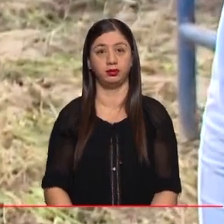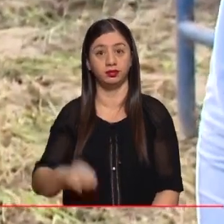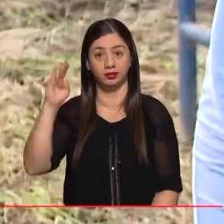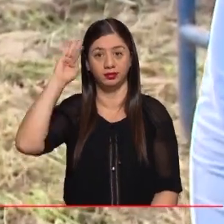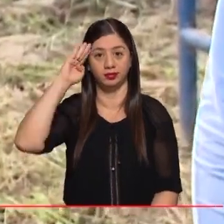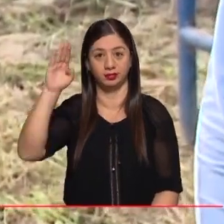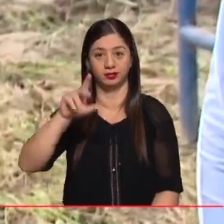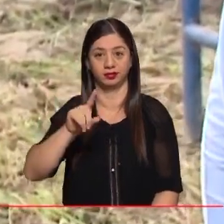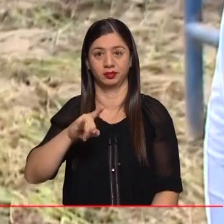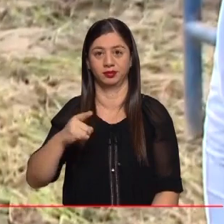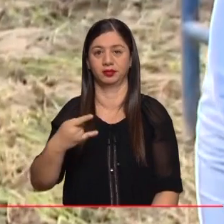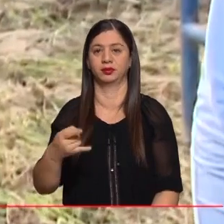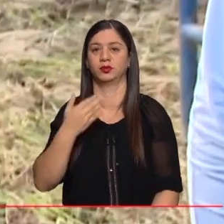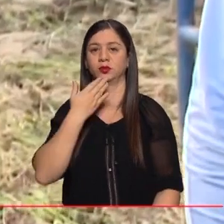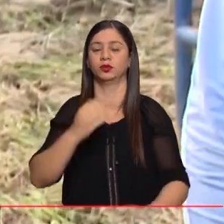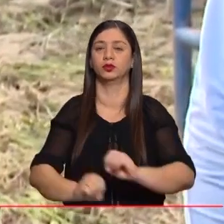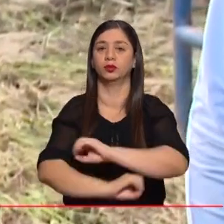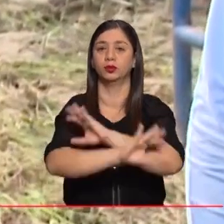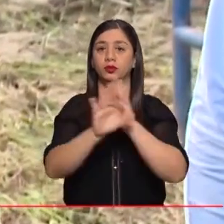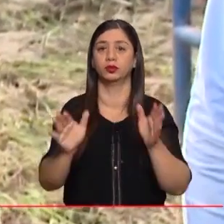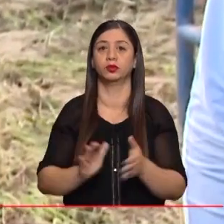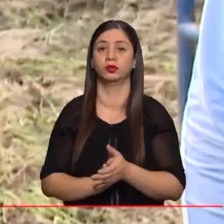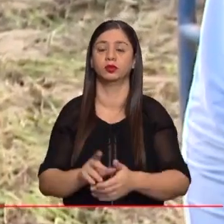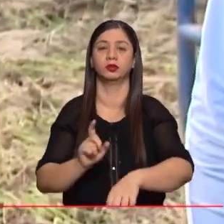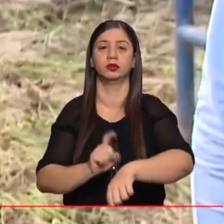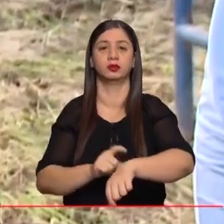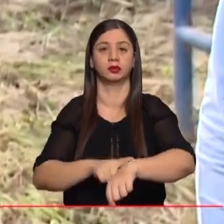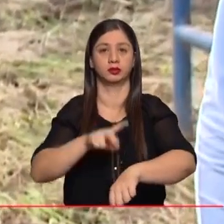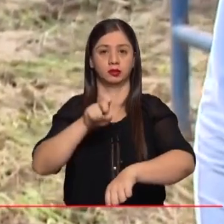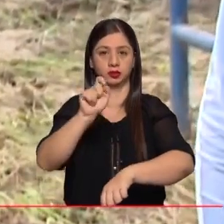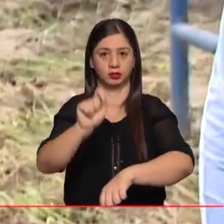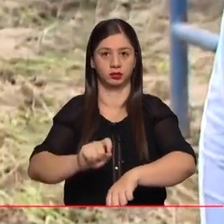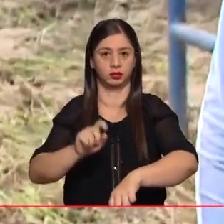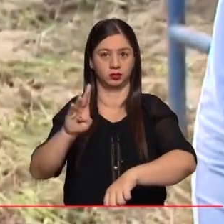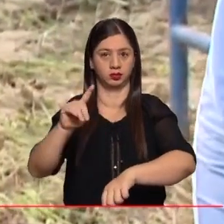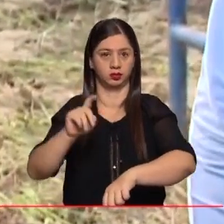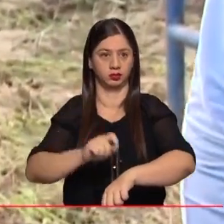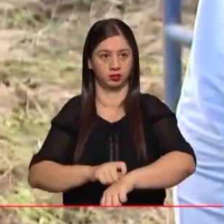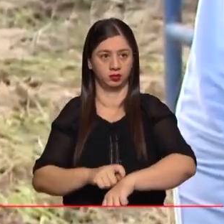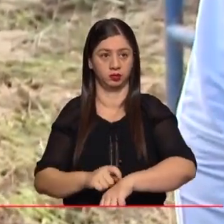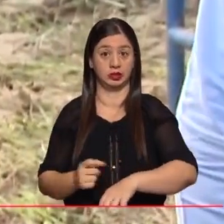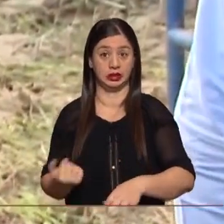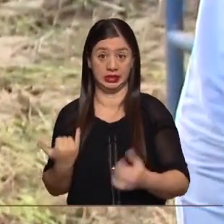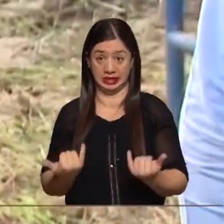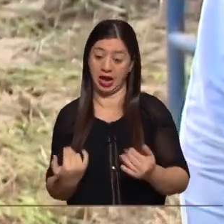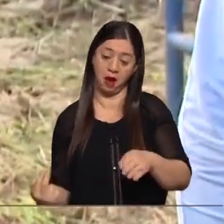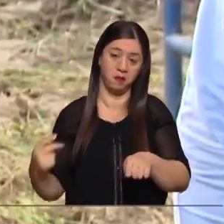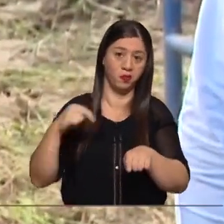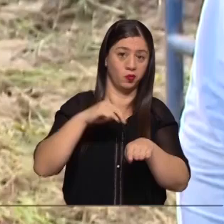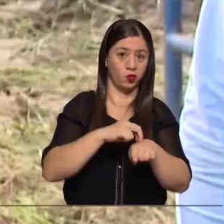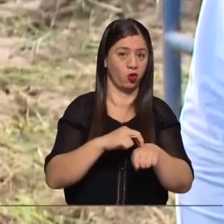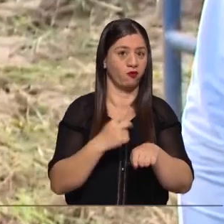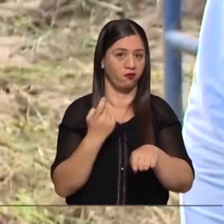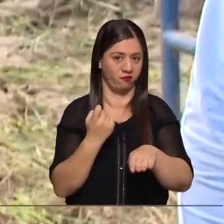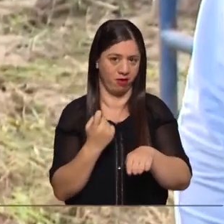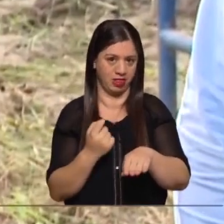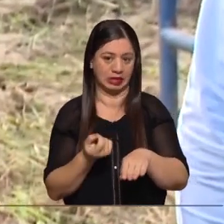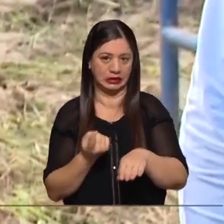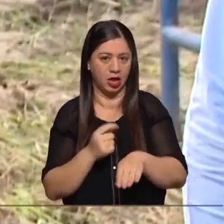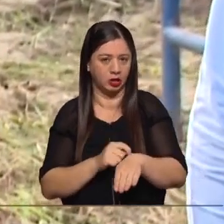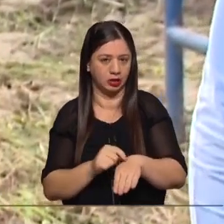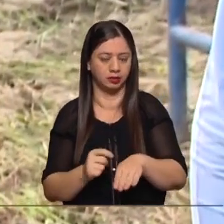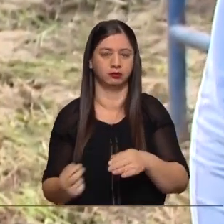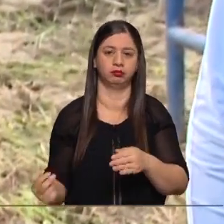Hola Luz Ángeli, muy buenos días, a las 7:14 minutos, pues todavía no estamos a bordo, pero ya en contadísimos minutos abordamos para